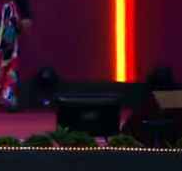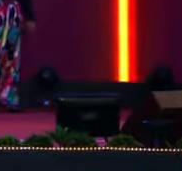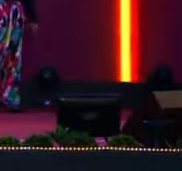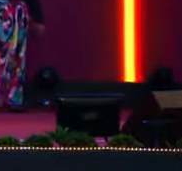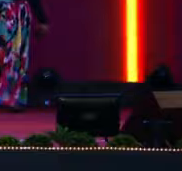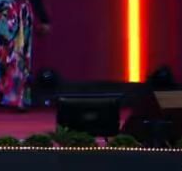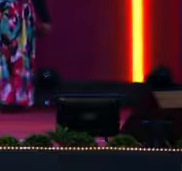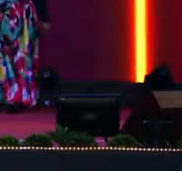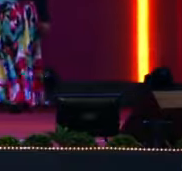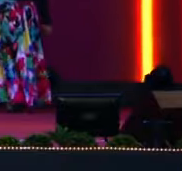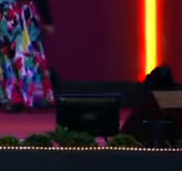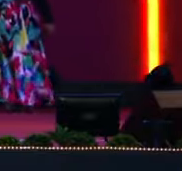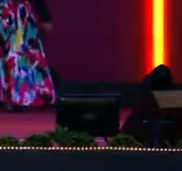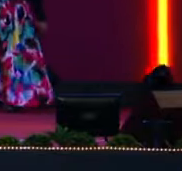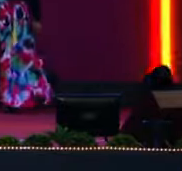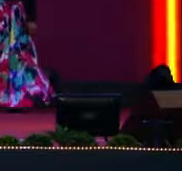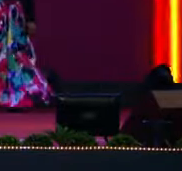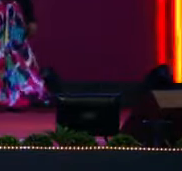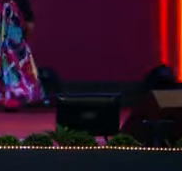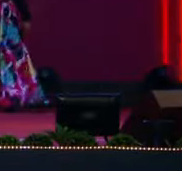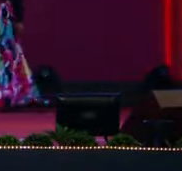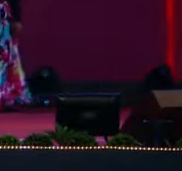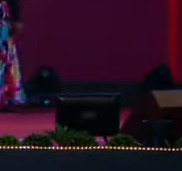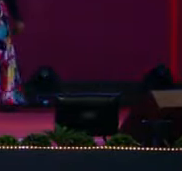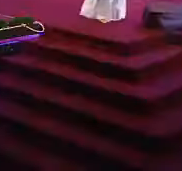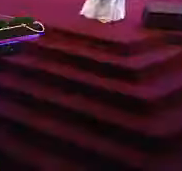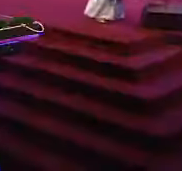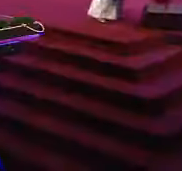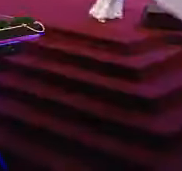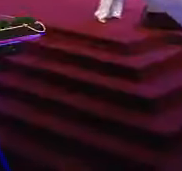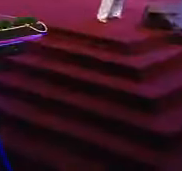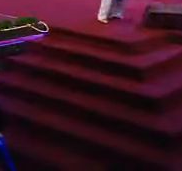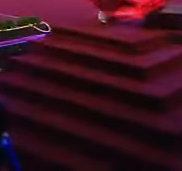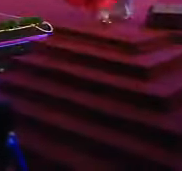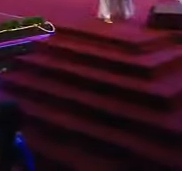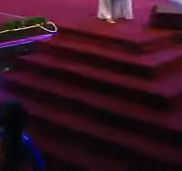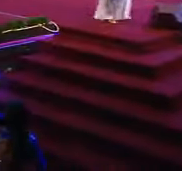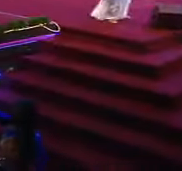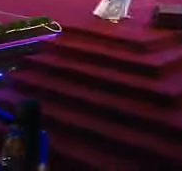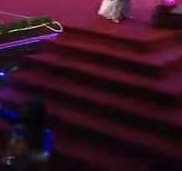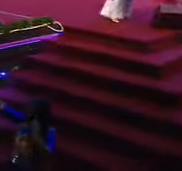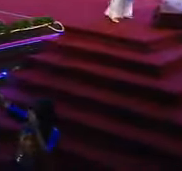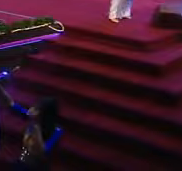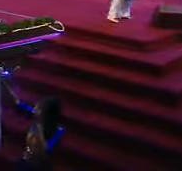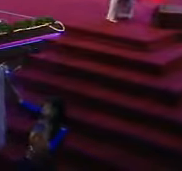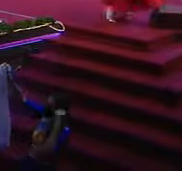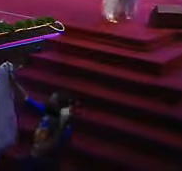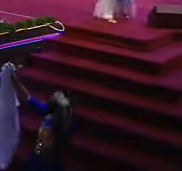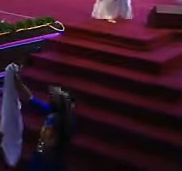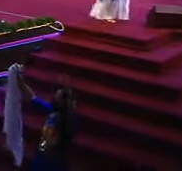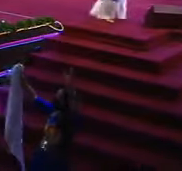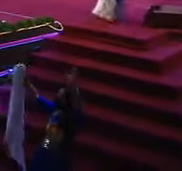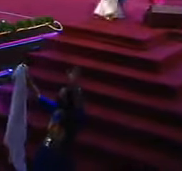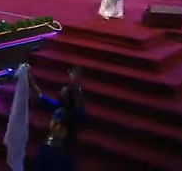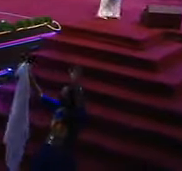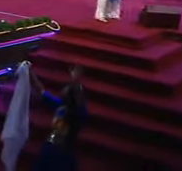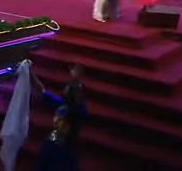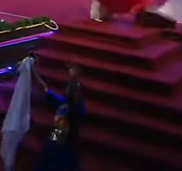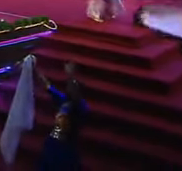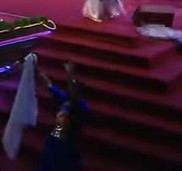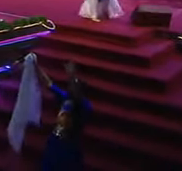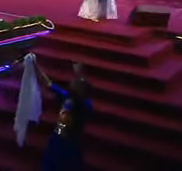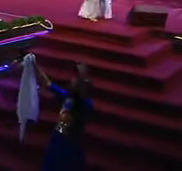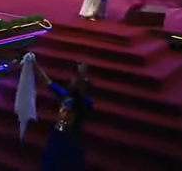casa está sobre la roca, mi casa y yo serviremos a Jehová. Ay, ay, ay, ay, ay, ay, ay.